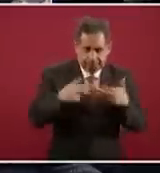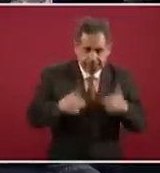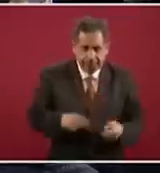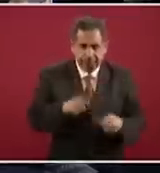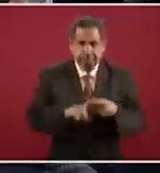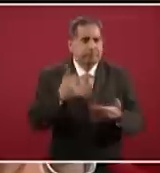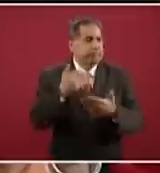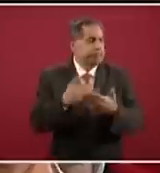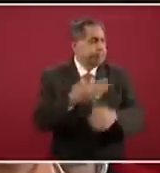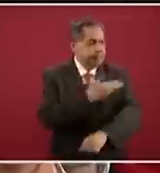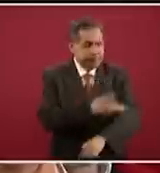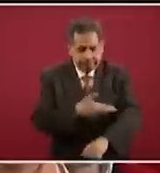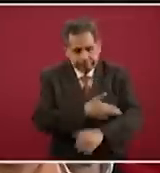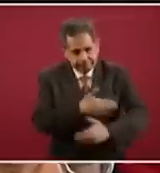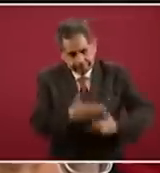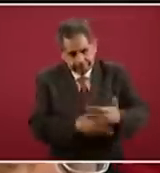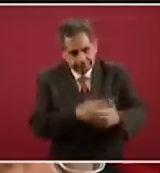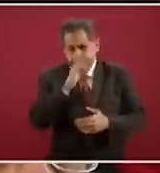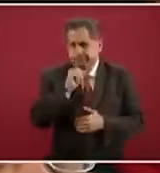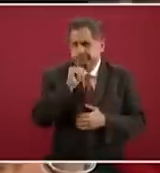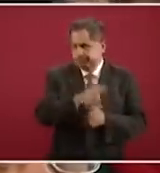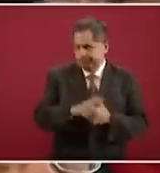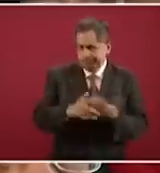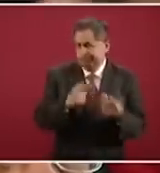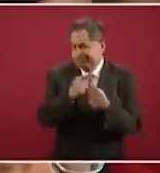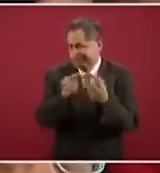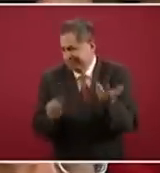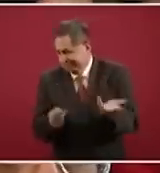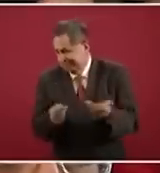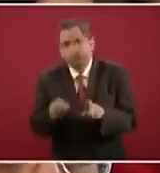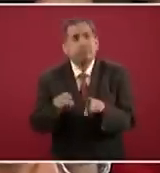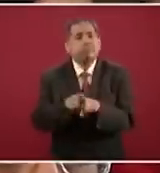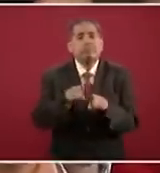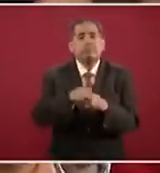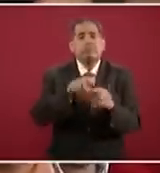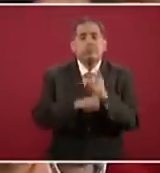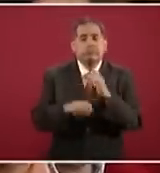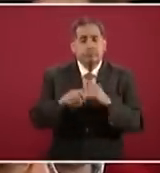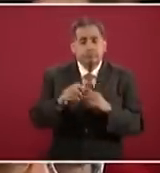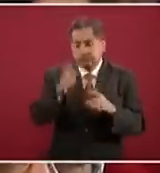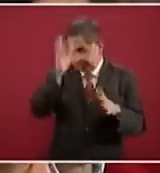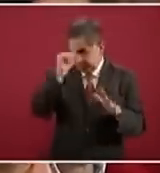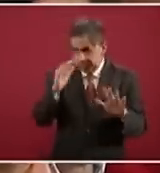al debido proceso, e incluso está el tema de la amnistía